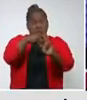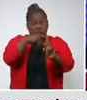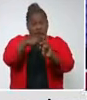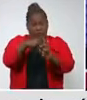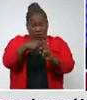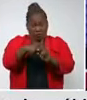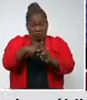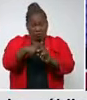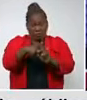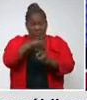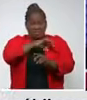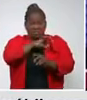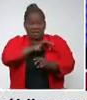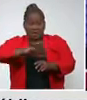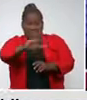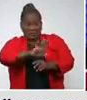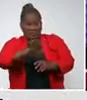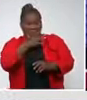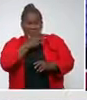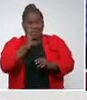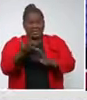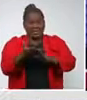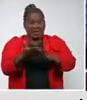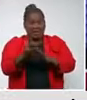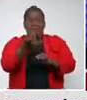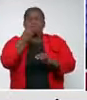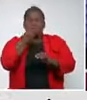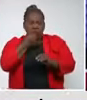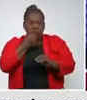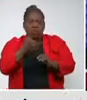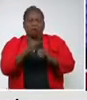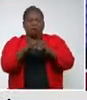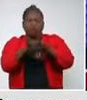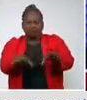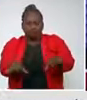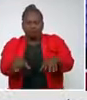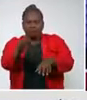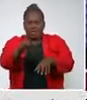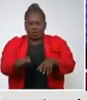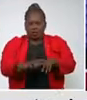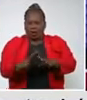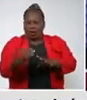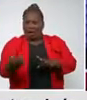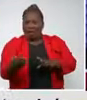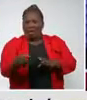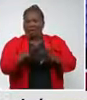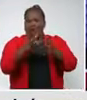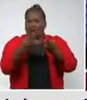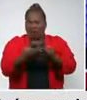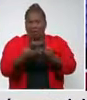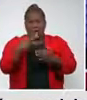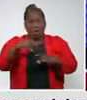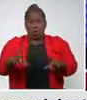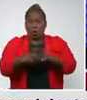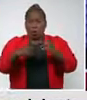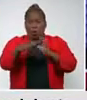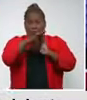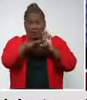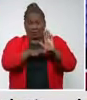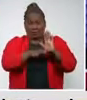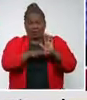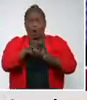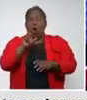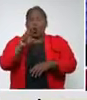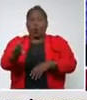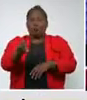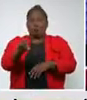asintomático y contagiar a las personas que tenga a su alrededor, si no cumple con lo que está establecido. Doctor, nos queda una última